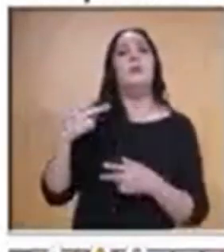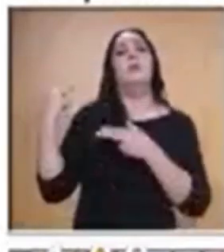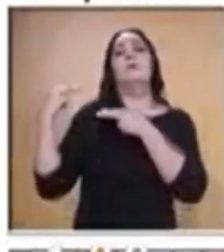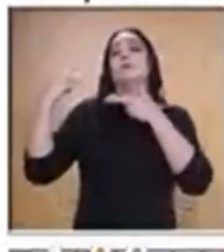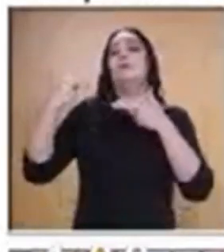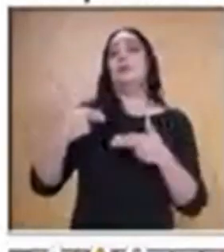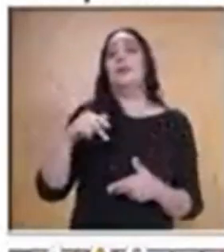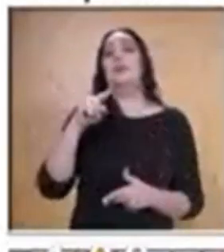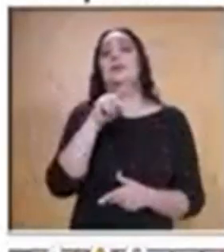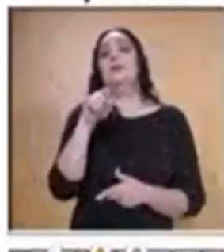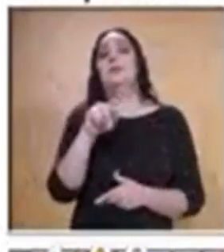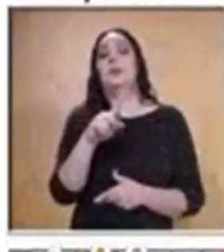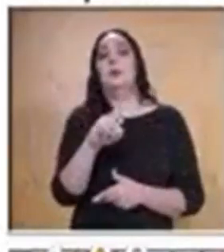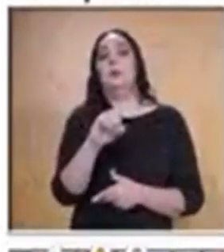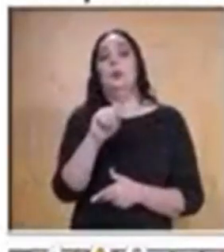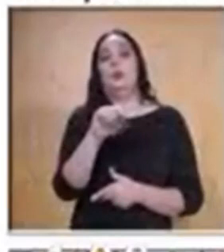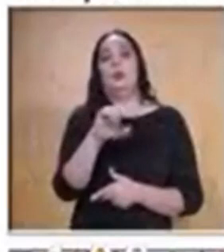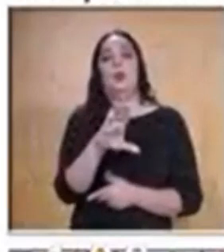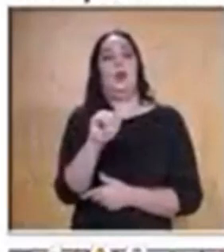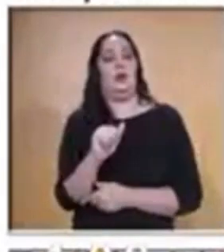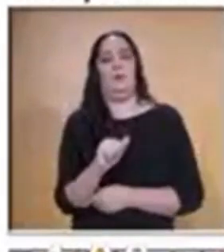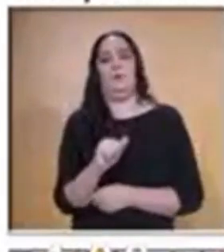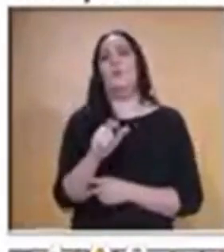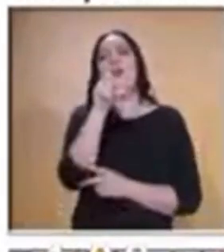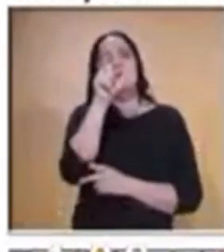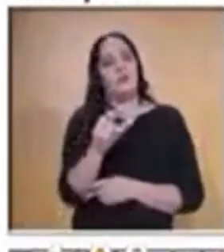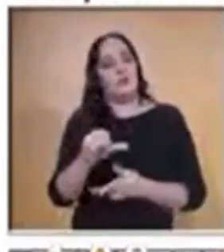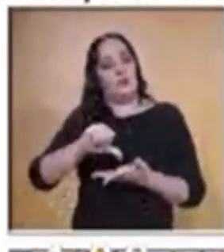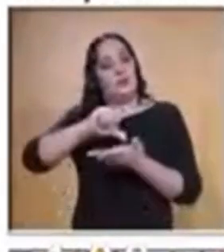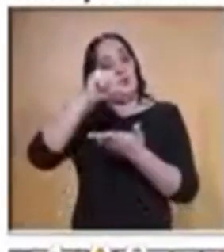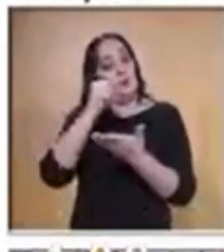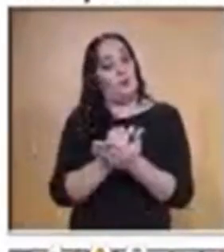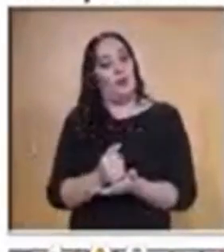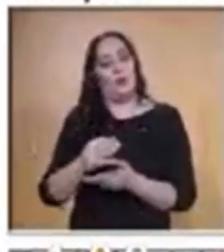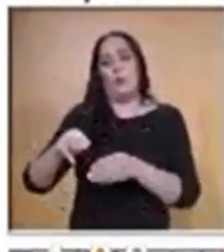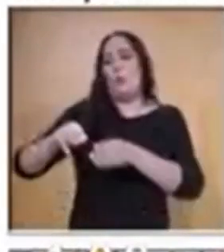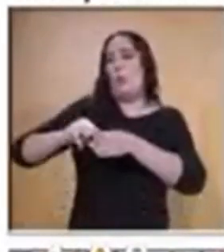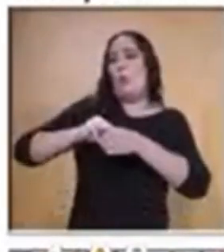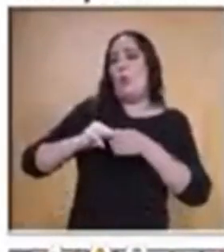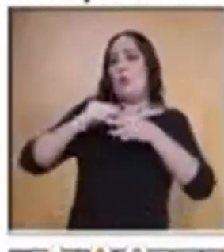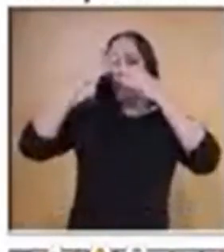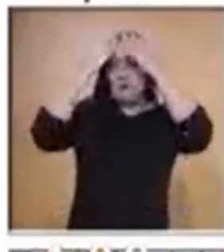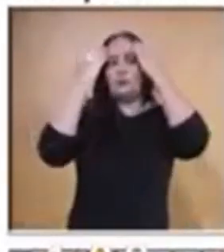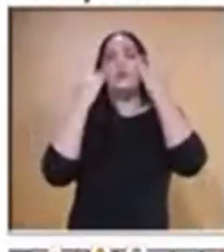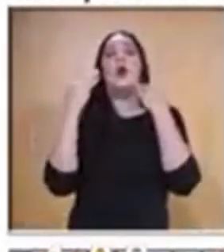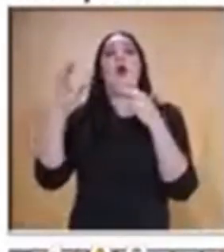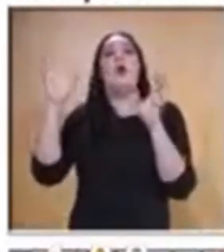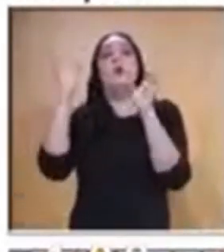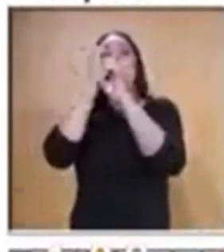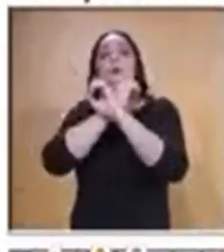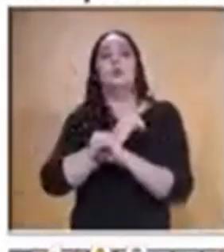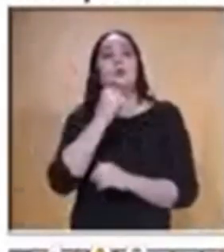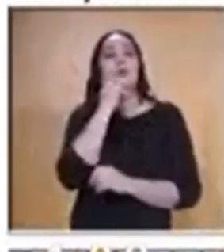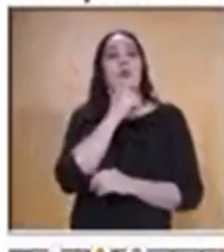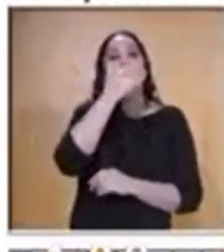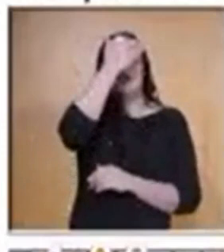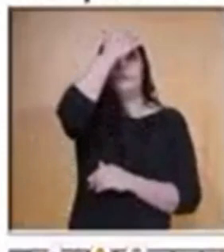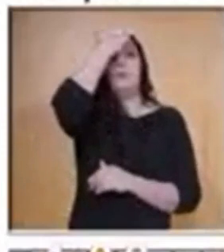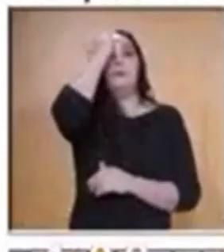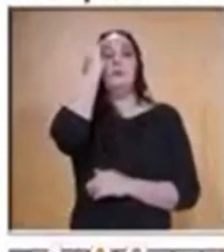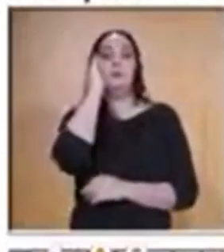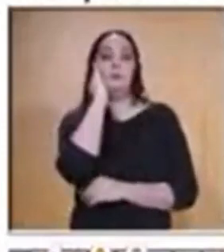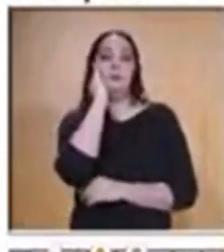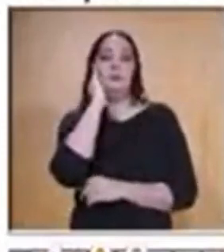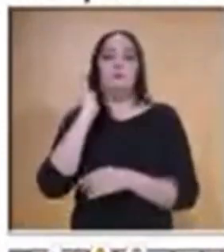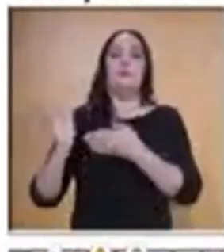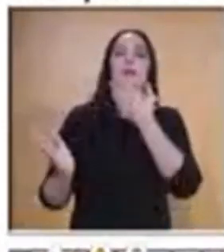características físicas eran de baja estatura, tez morena, cabello oscuro, que siempre se peinaba de lado. Estudió